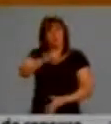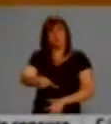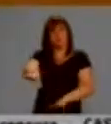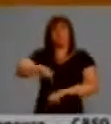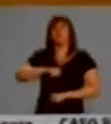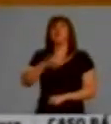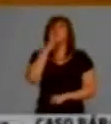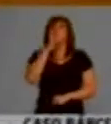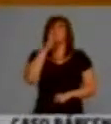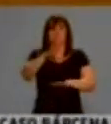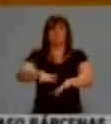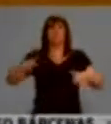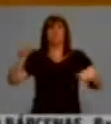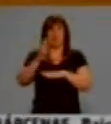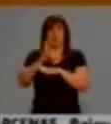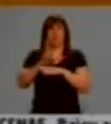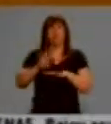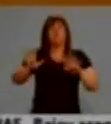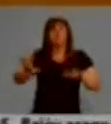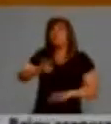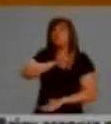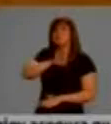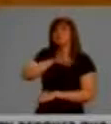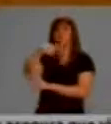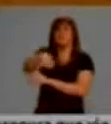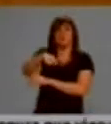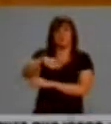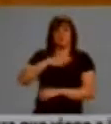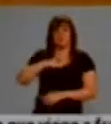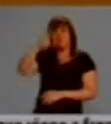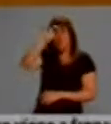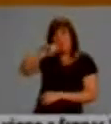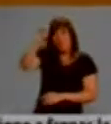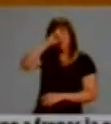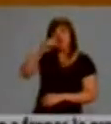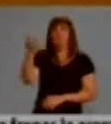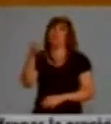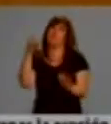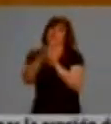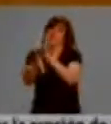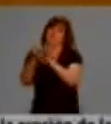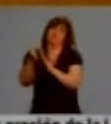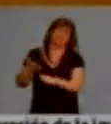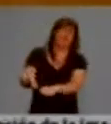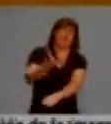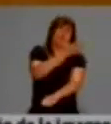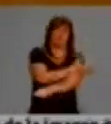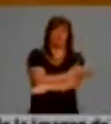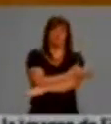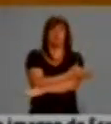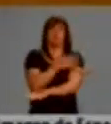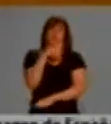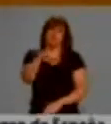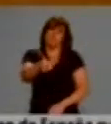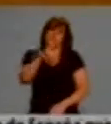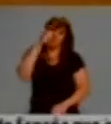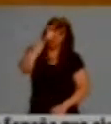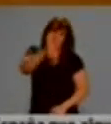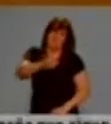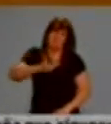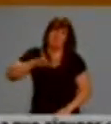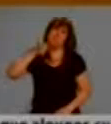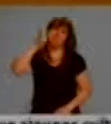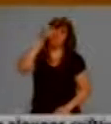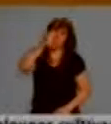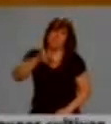señor presidente, a nuestro juicio usted debiera haberse explicado mucho antes. Usted ha tardado